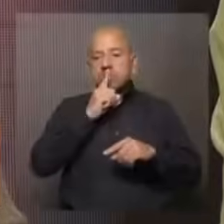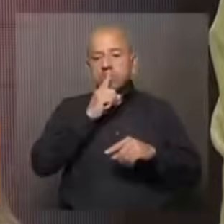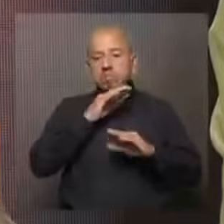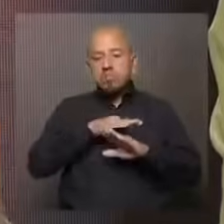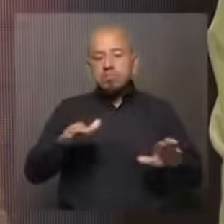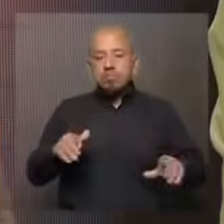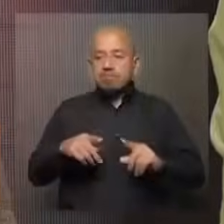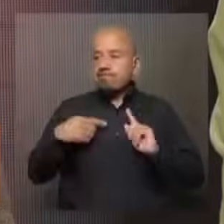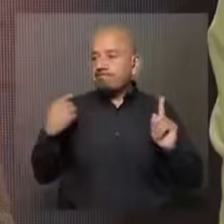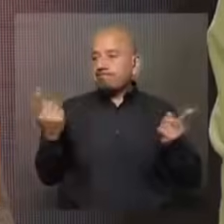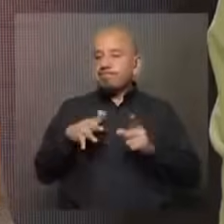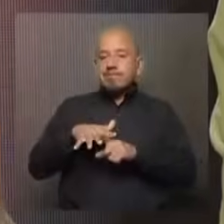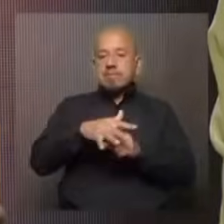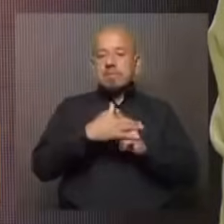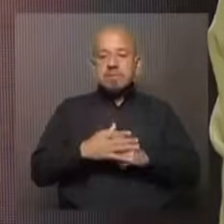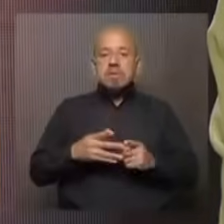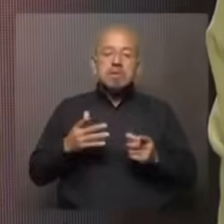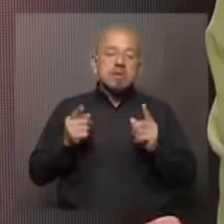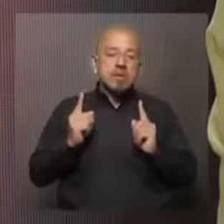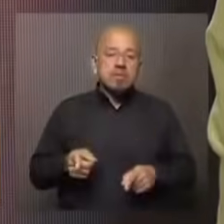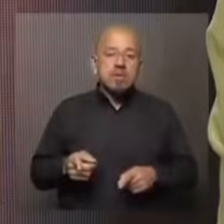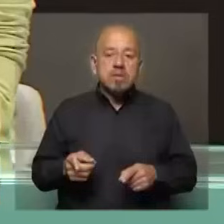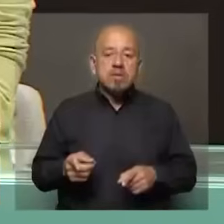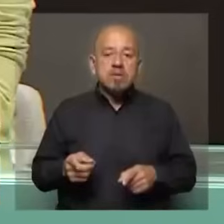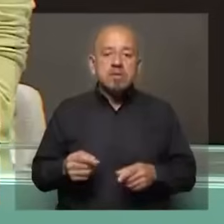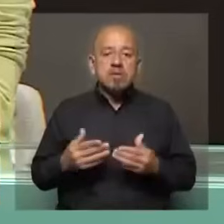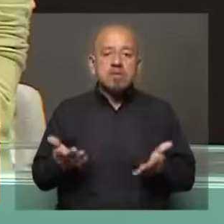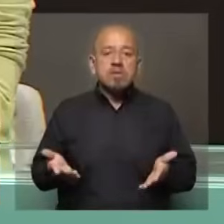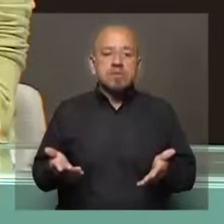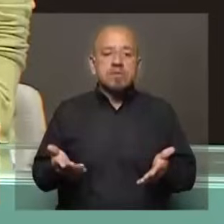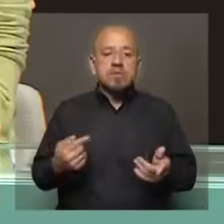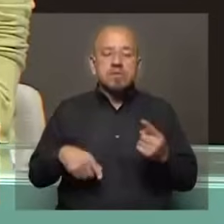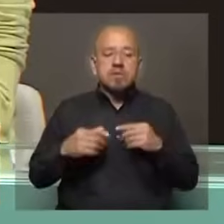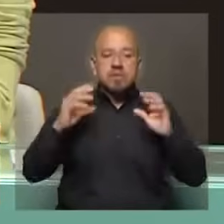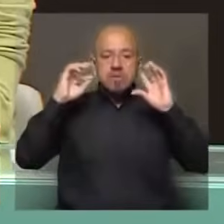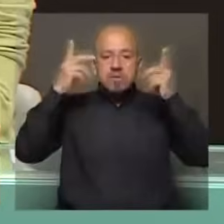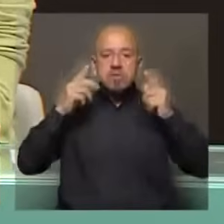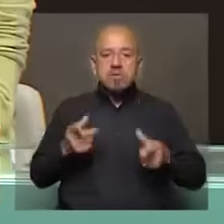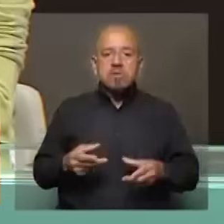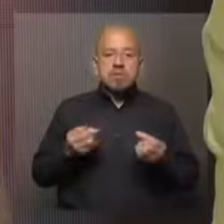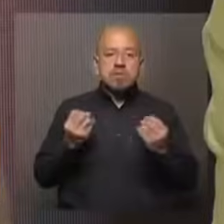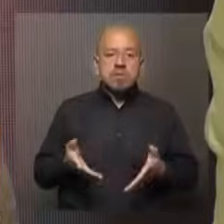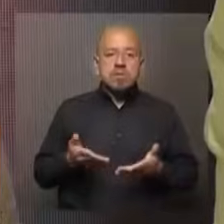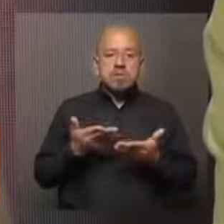todo el entorno cómplice que también forma parte de ese grado de violencia. Porque si